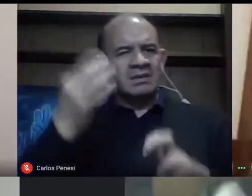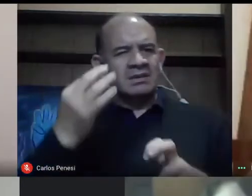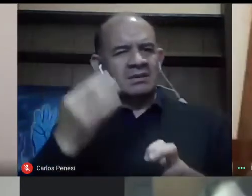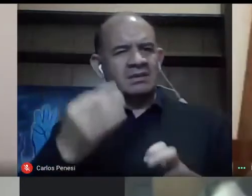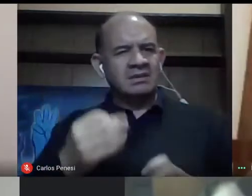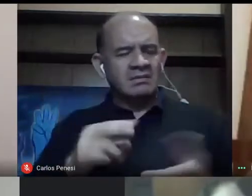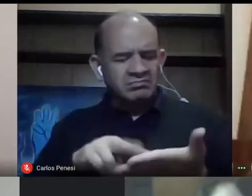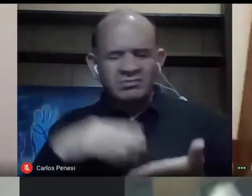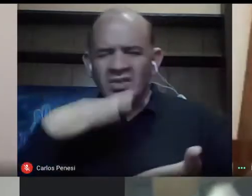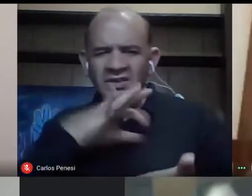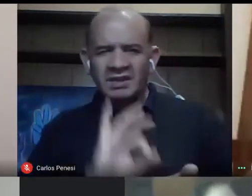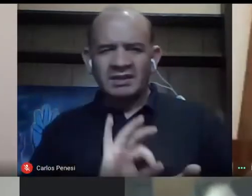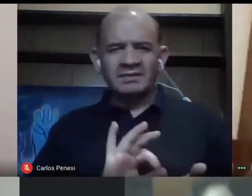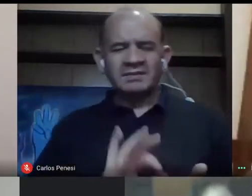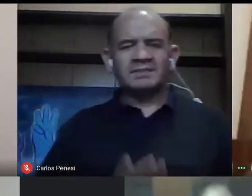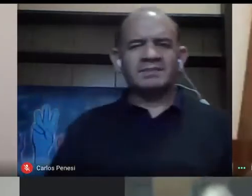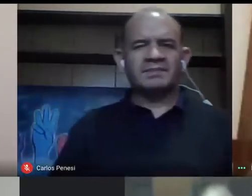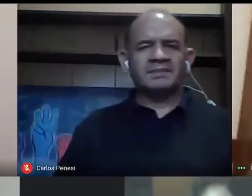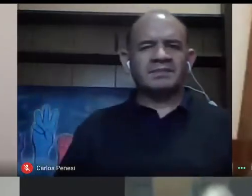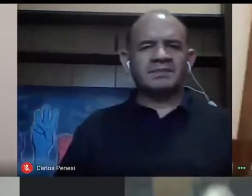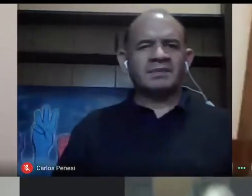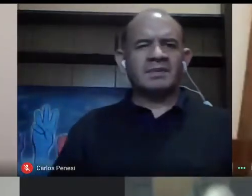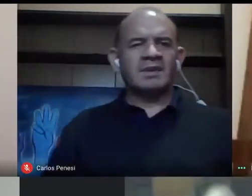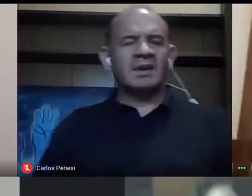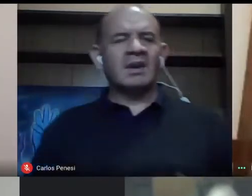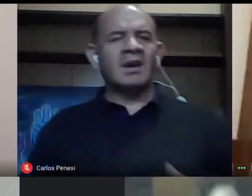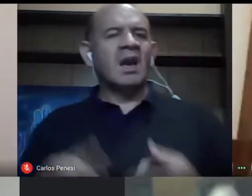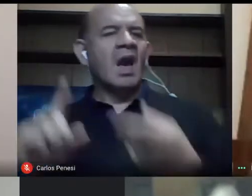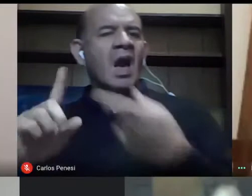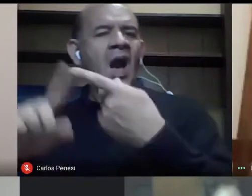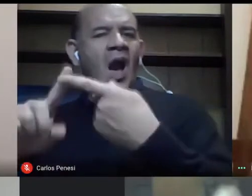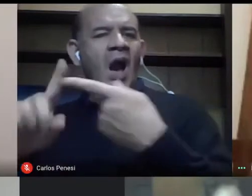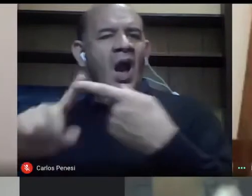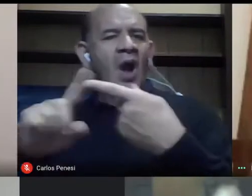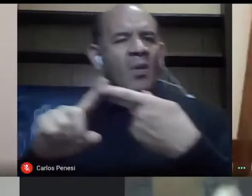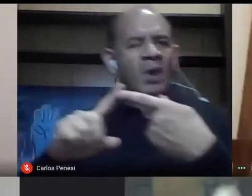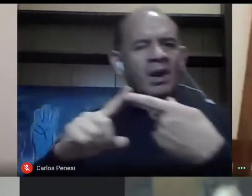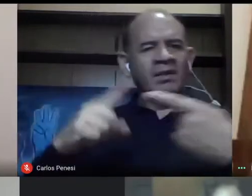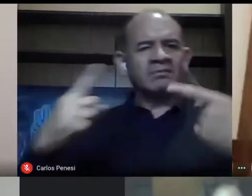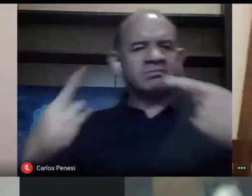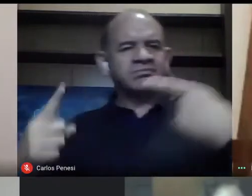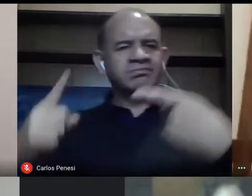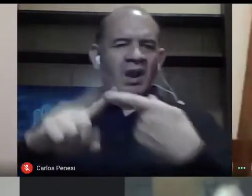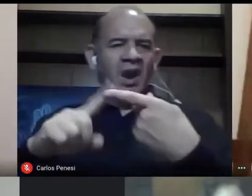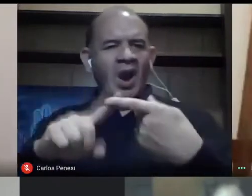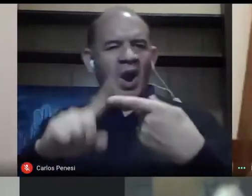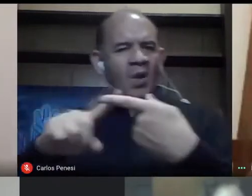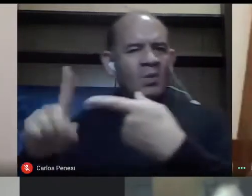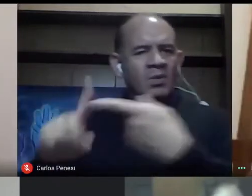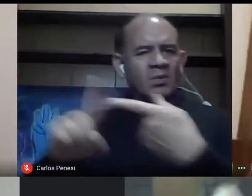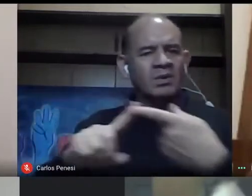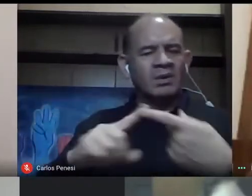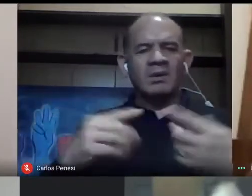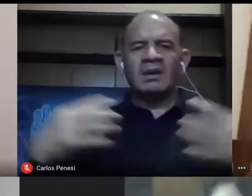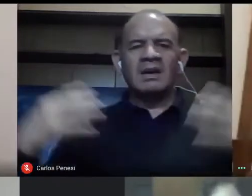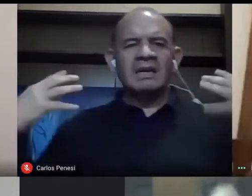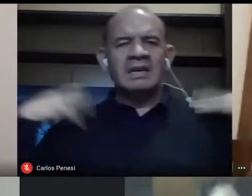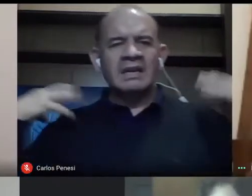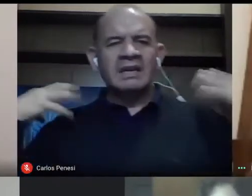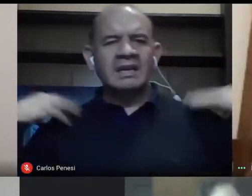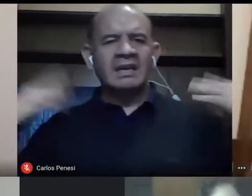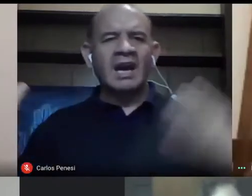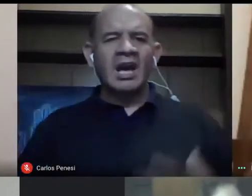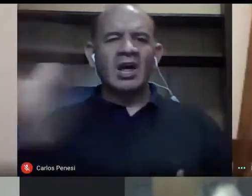tipo de textos. Y en la negociación del tratado siempre se trató de incluir a la gran mayoría de